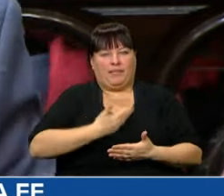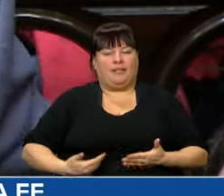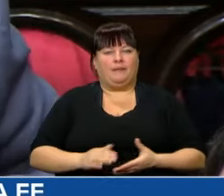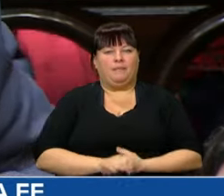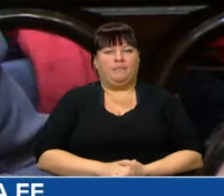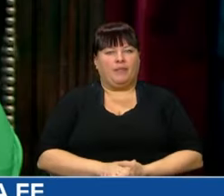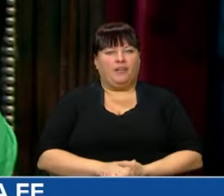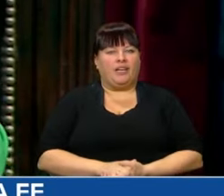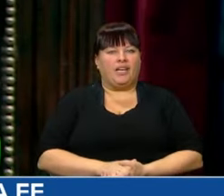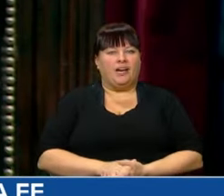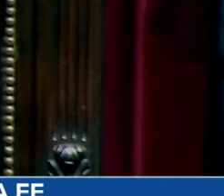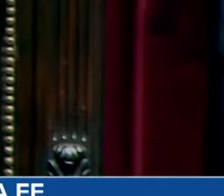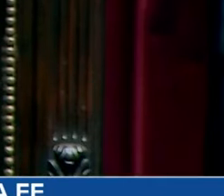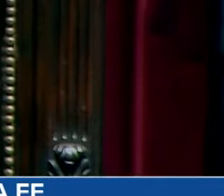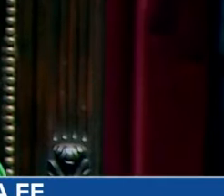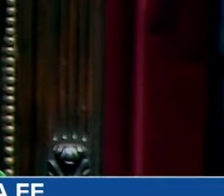presidenta.